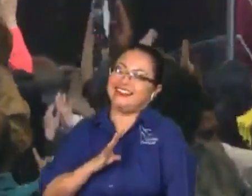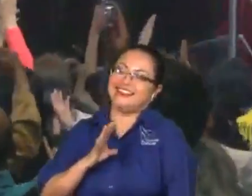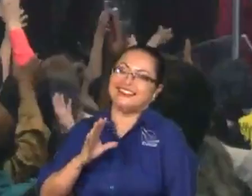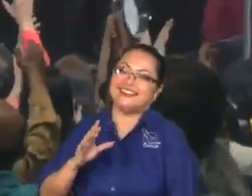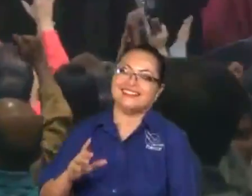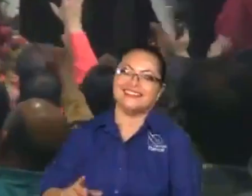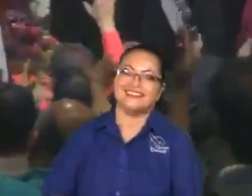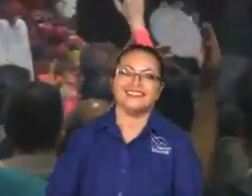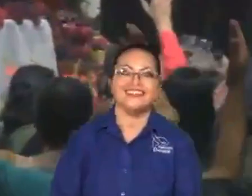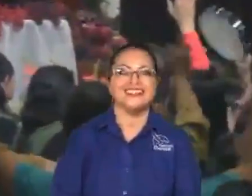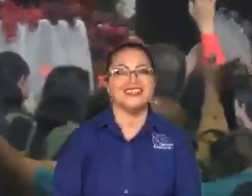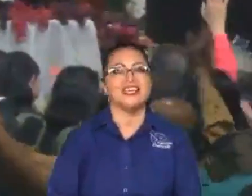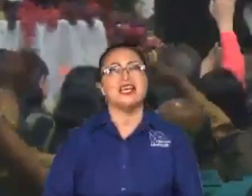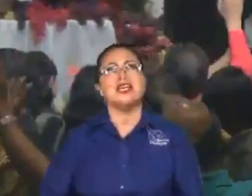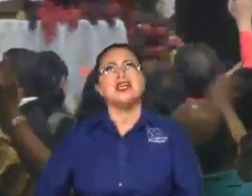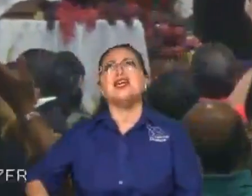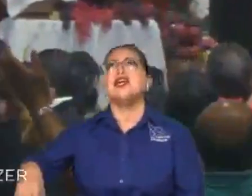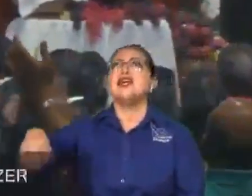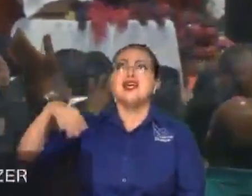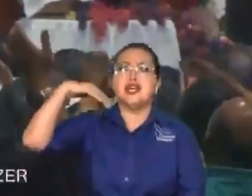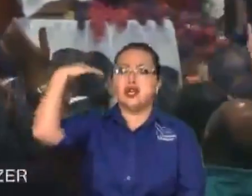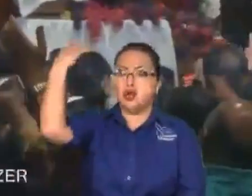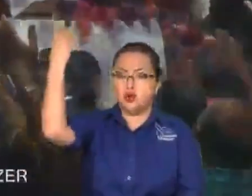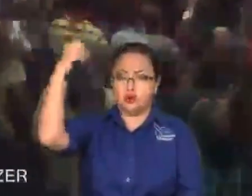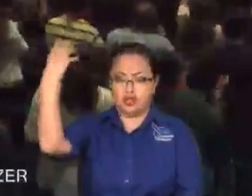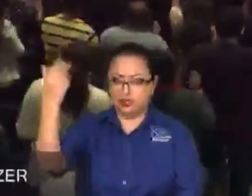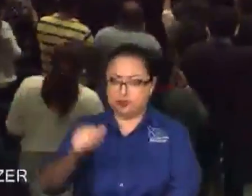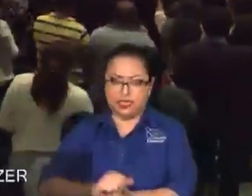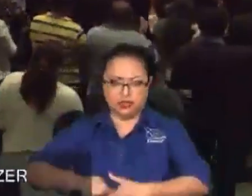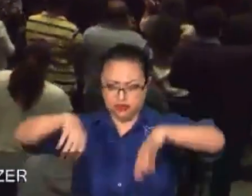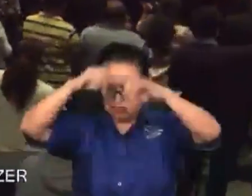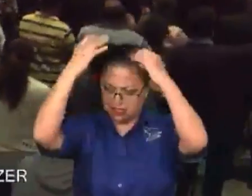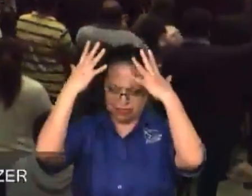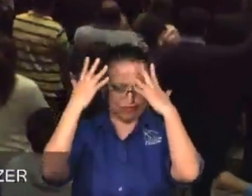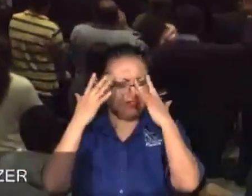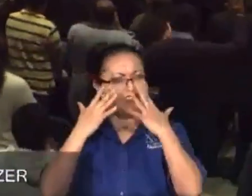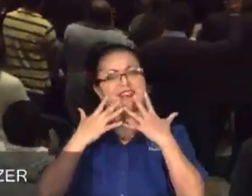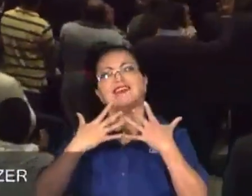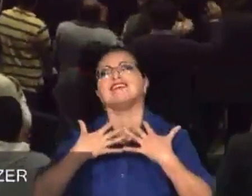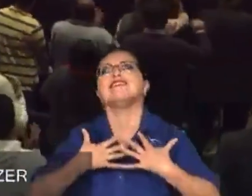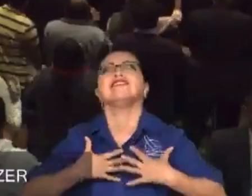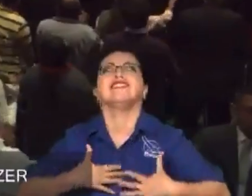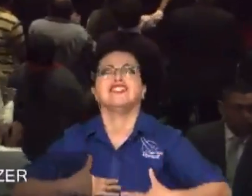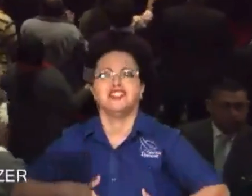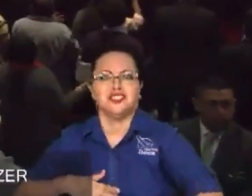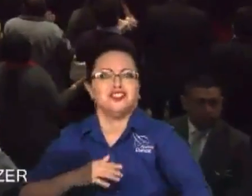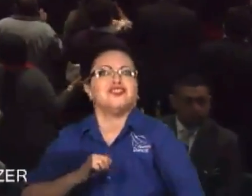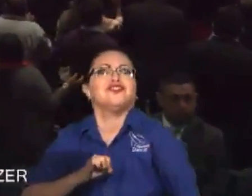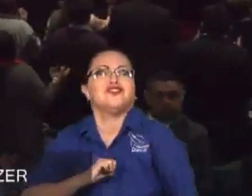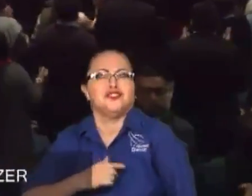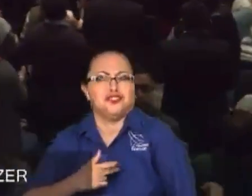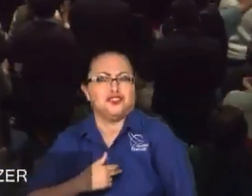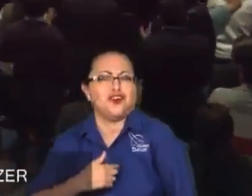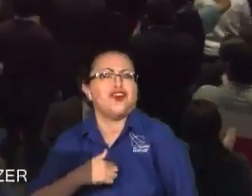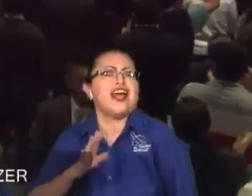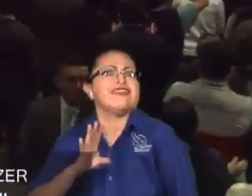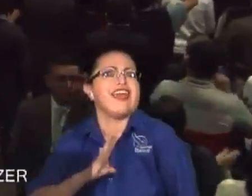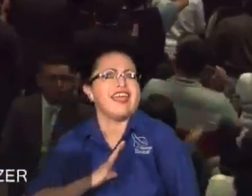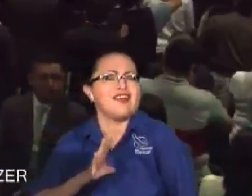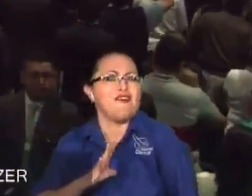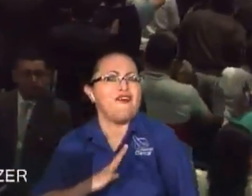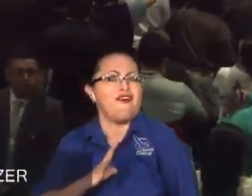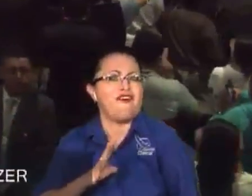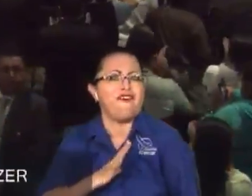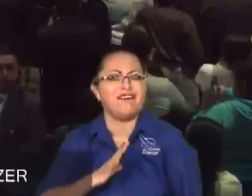La tengo, la unción. La unción está sobre mi gloria, Dios, porque la tengo.